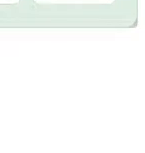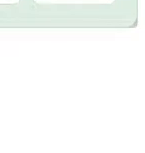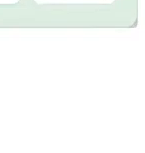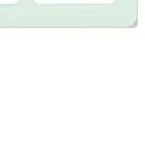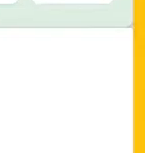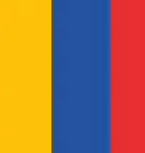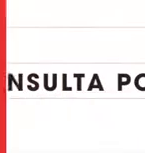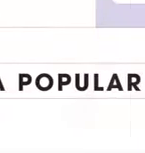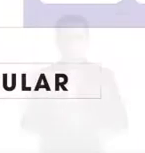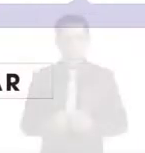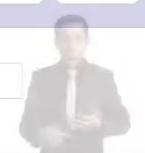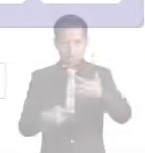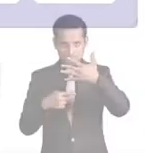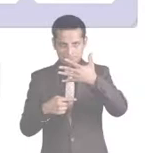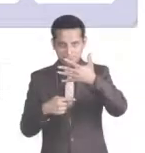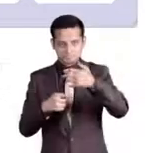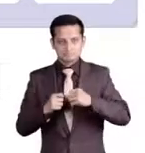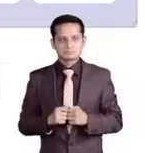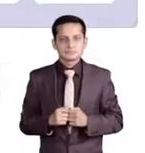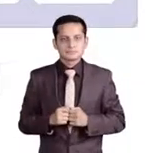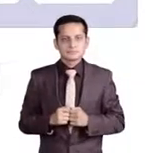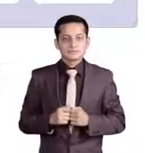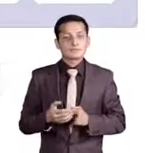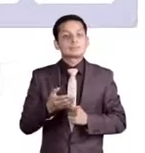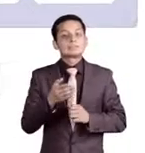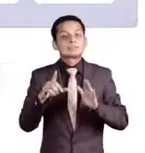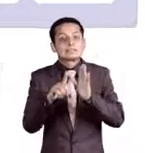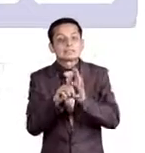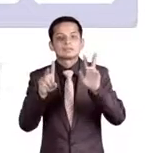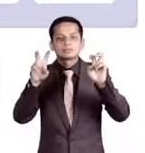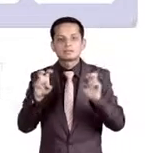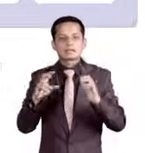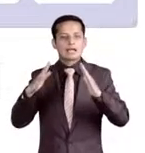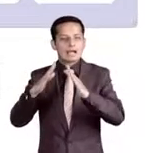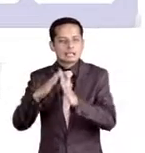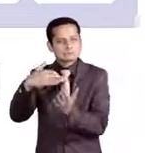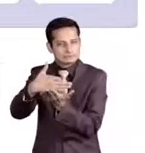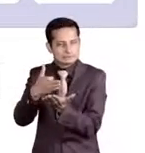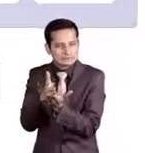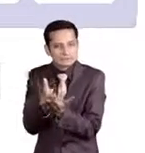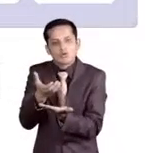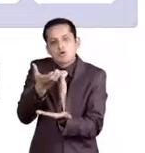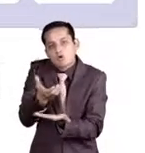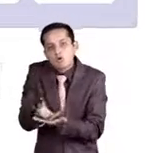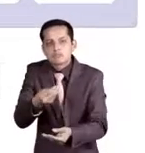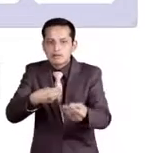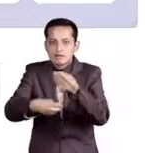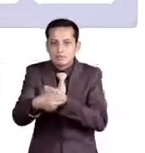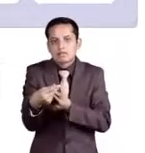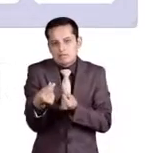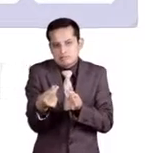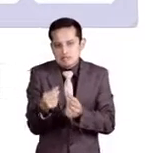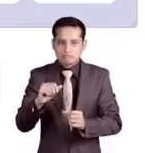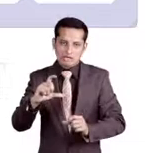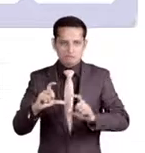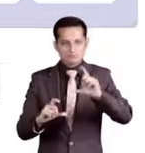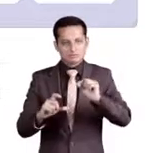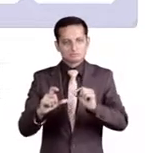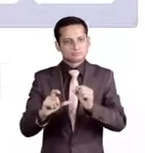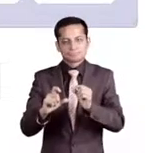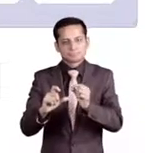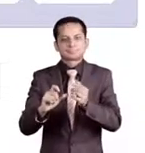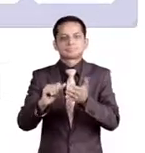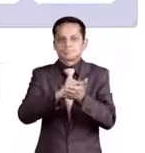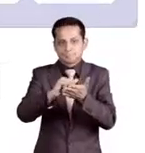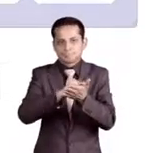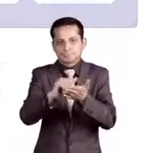5? Consulta Popular Pregunta 1. ¿Está usted de acuerdo con que se derogue la Ley Orgánica para evitar la